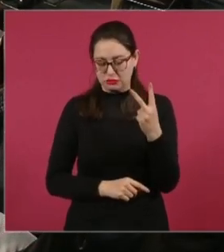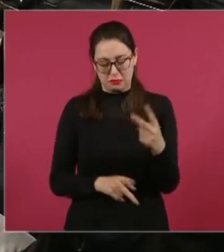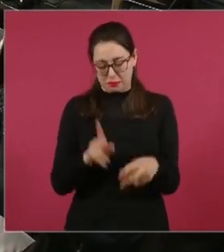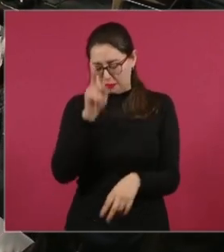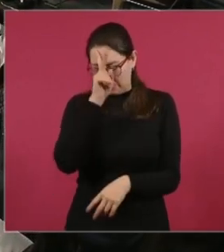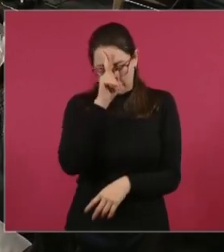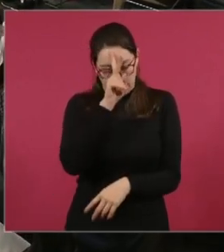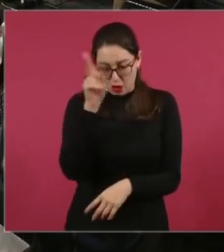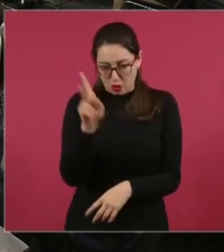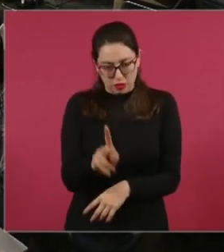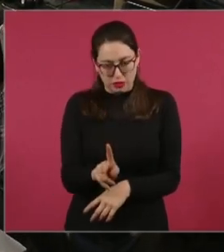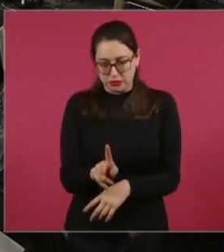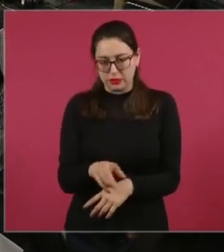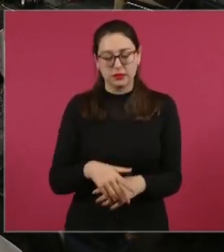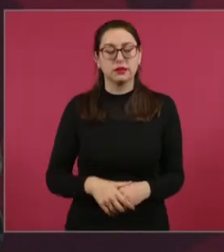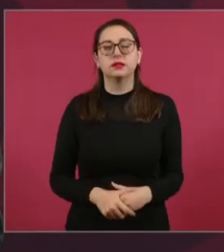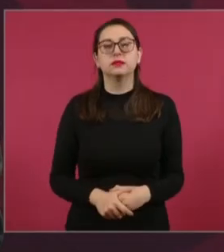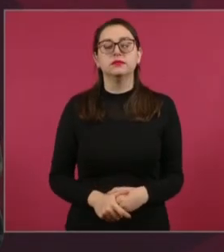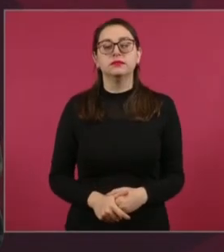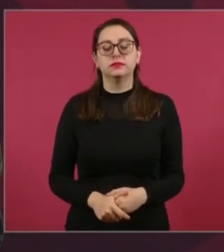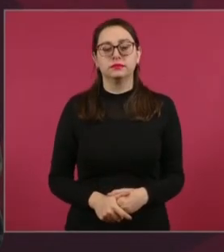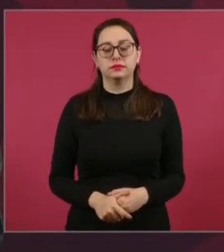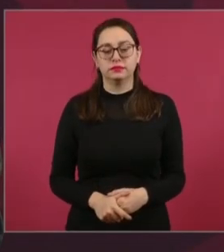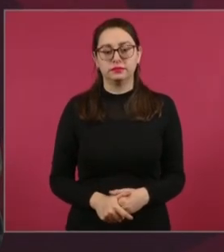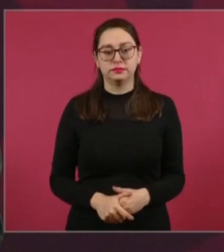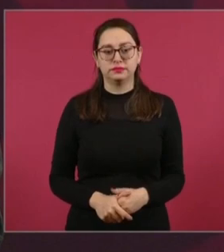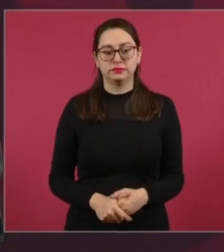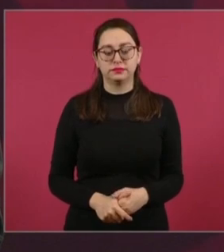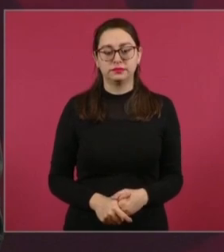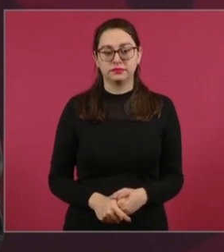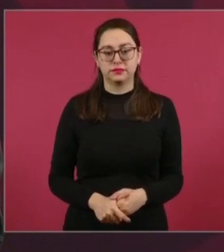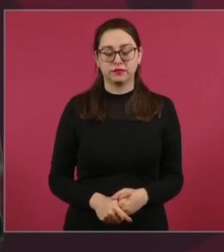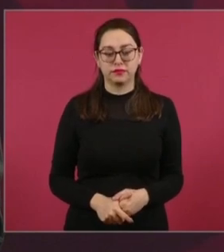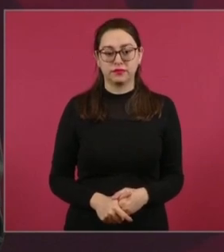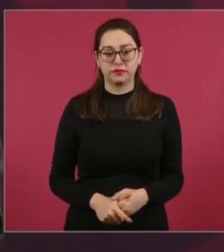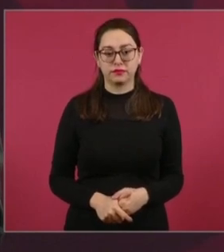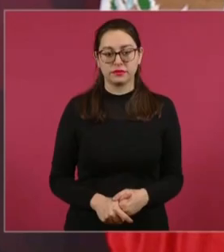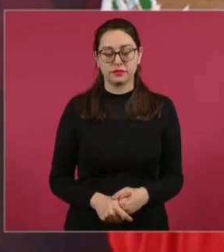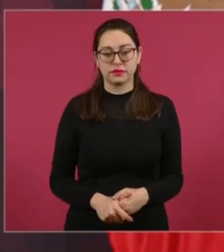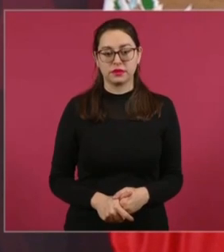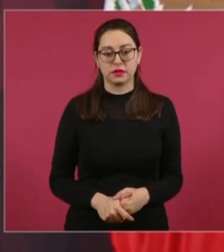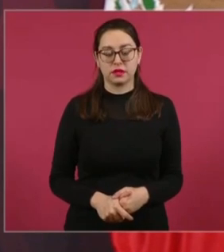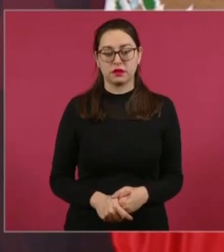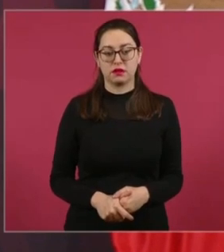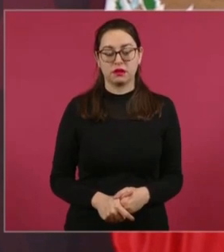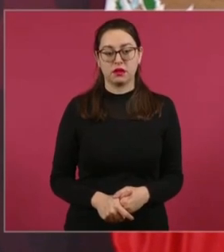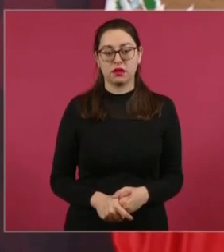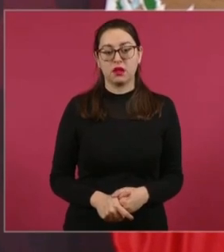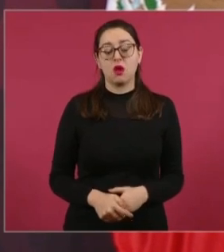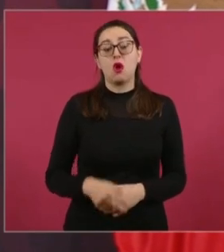Una, cuando el dinero que le dio a Ahumada